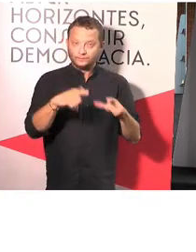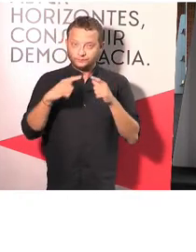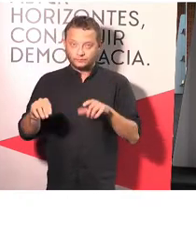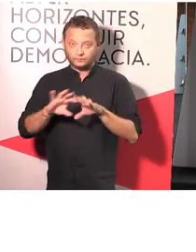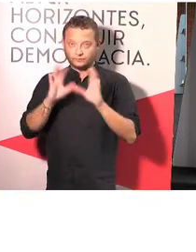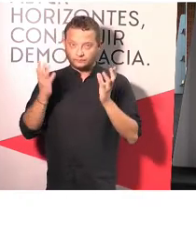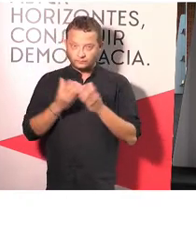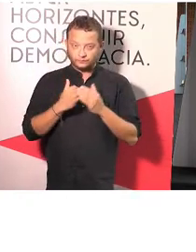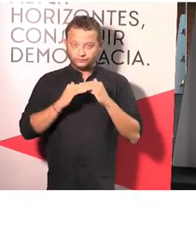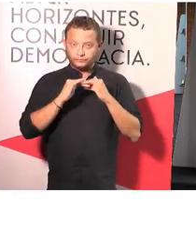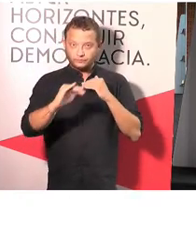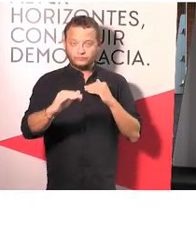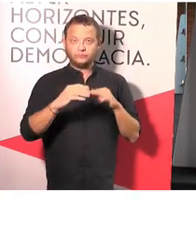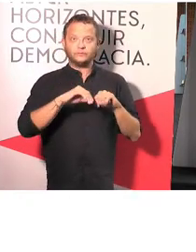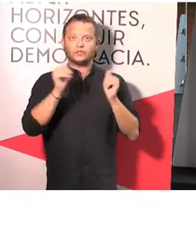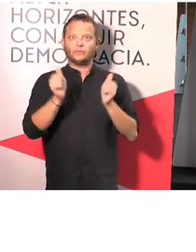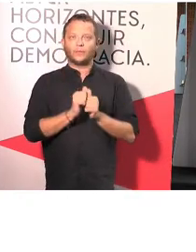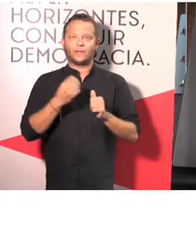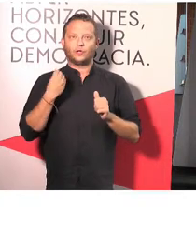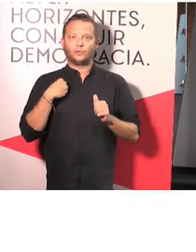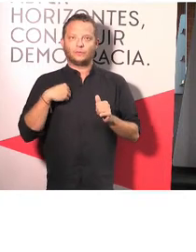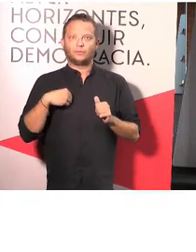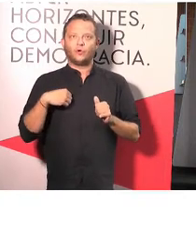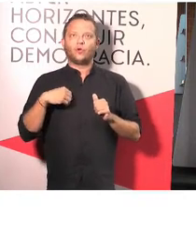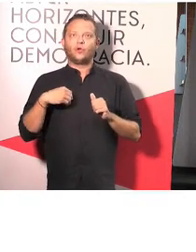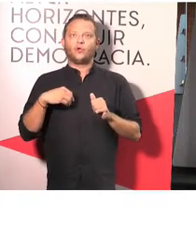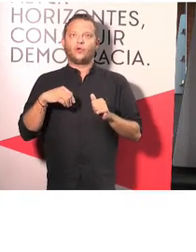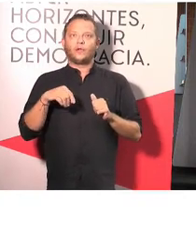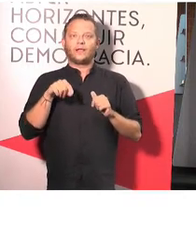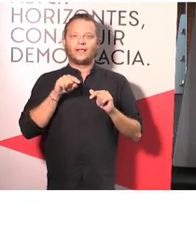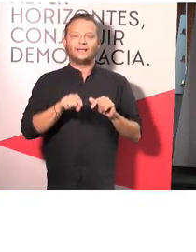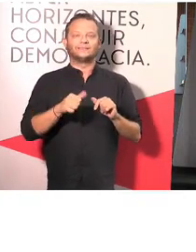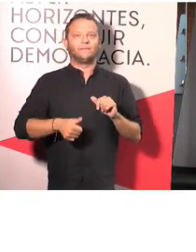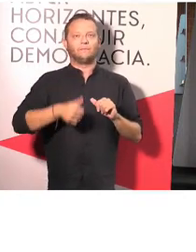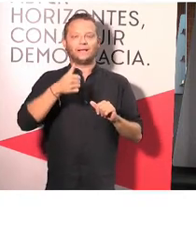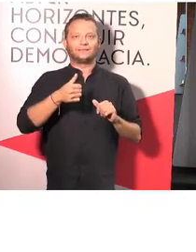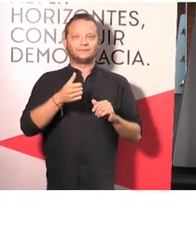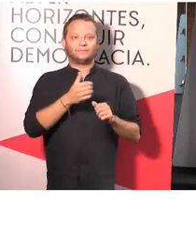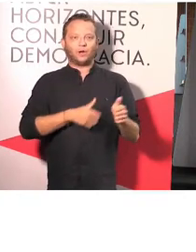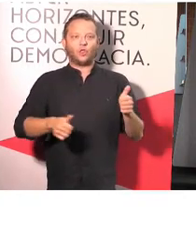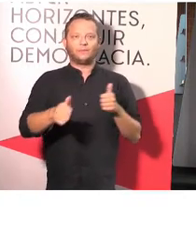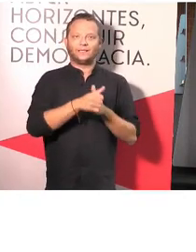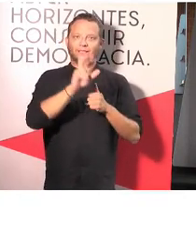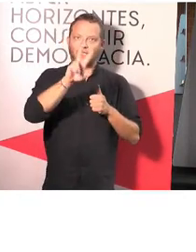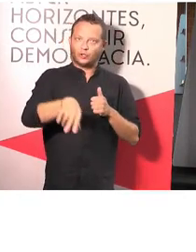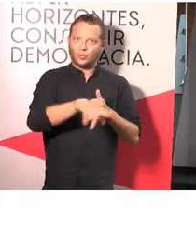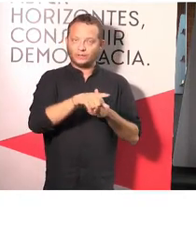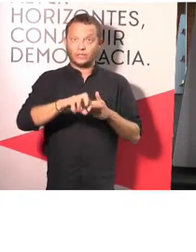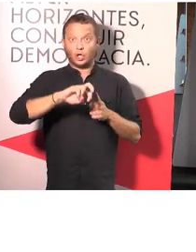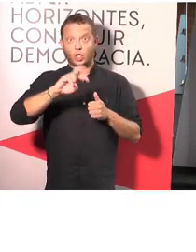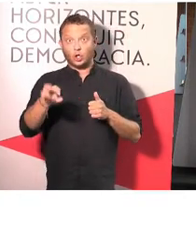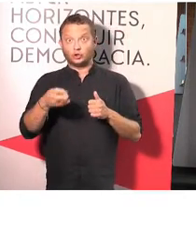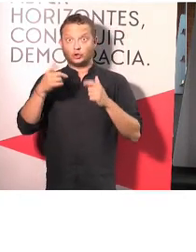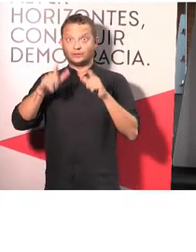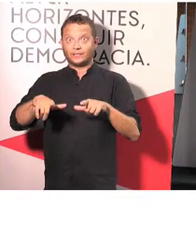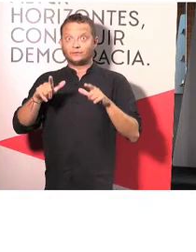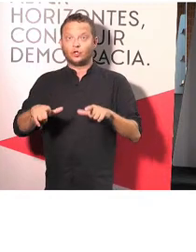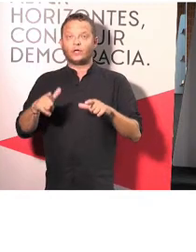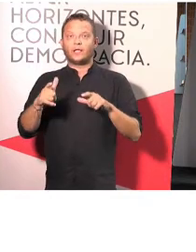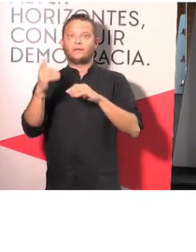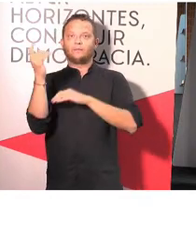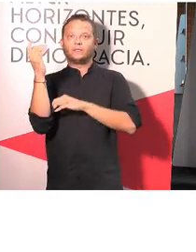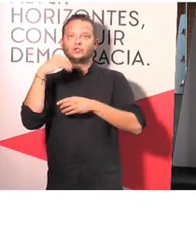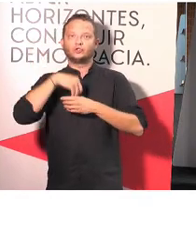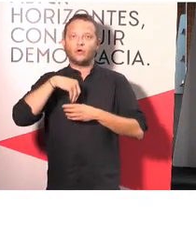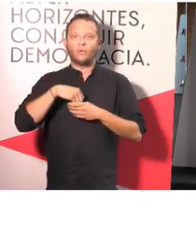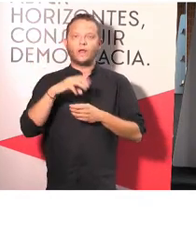de actividad económica el modelo extraccionista de capitalismo de plataforma es el más predominante. Hay sectores de industria del software, o